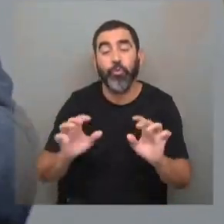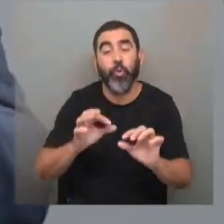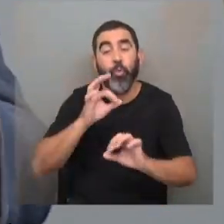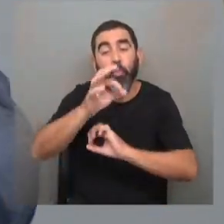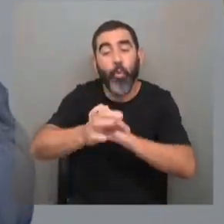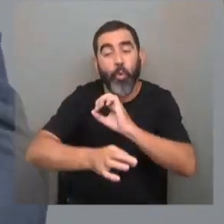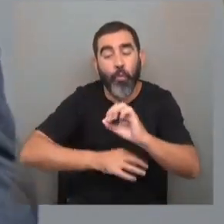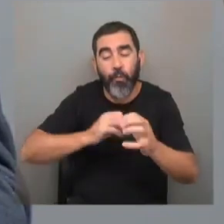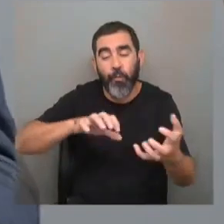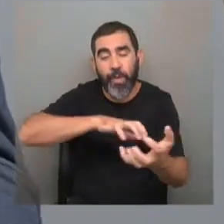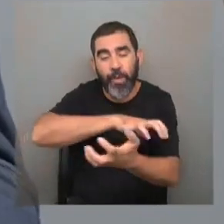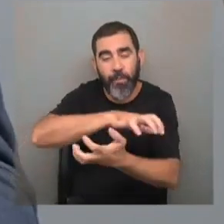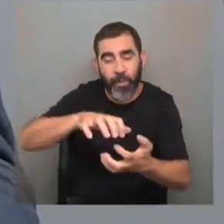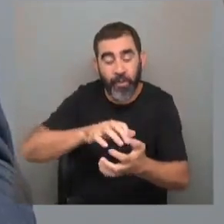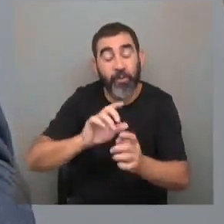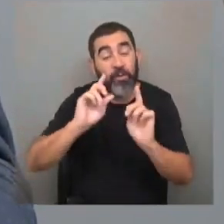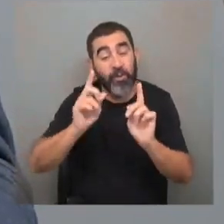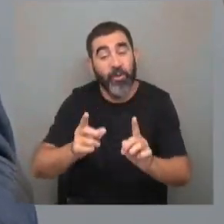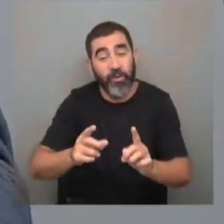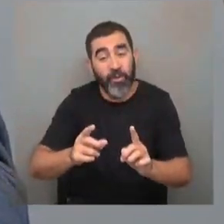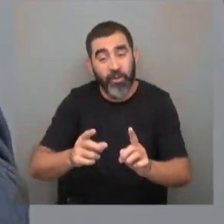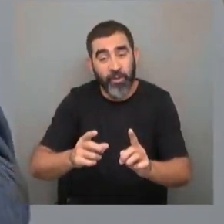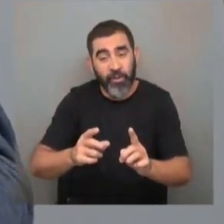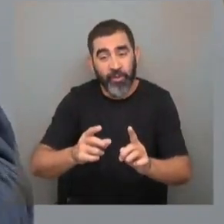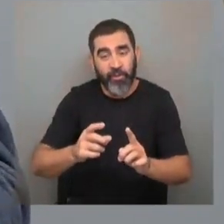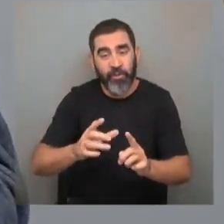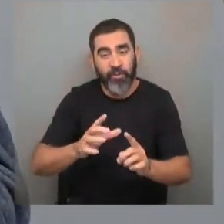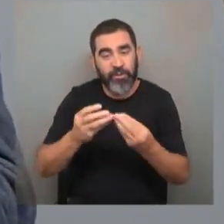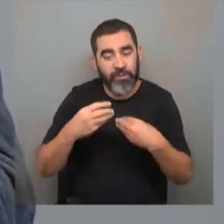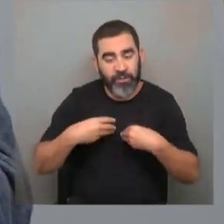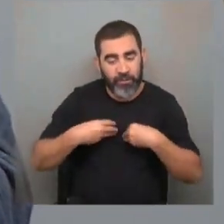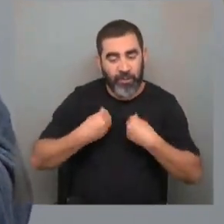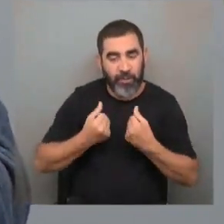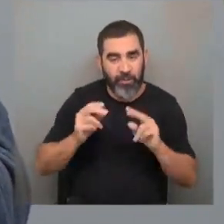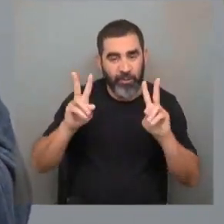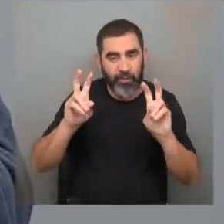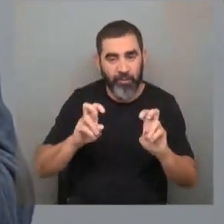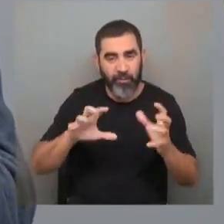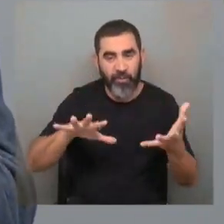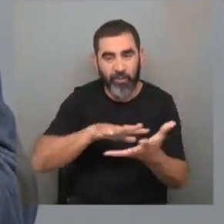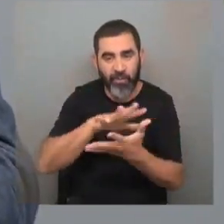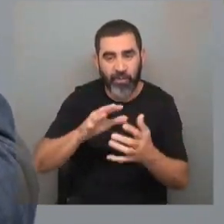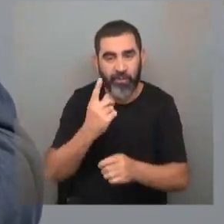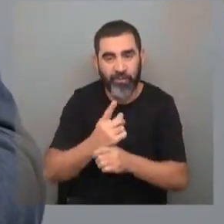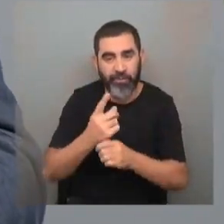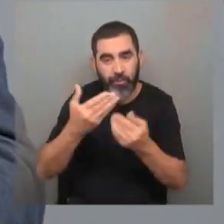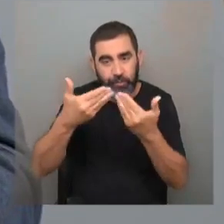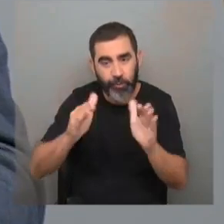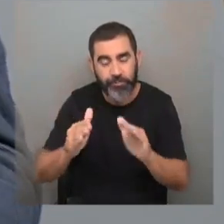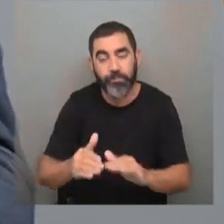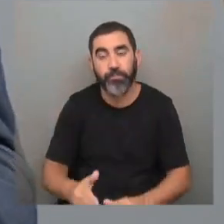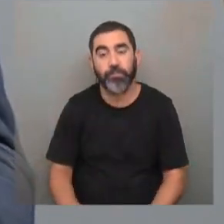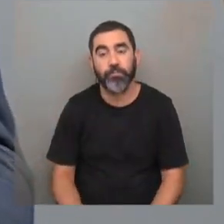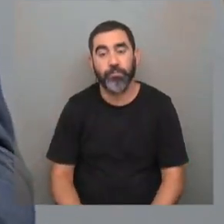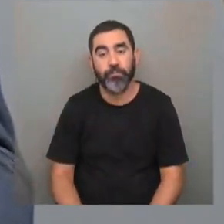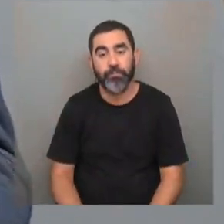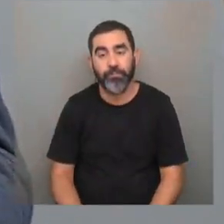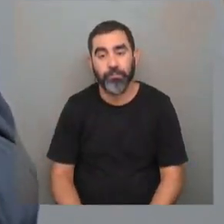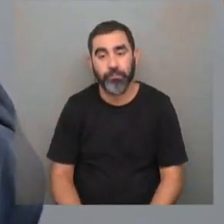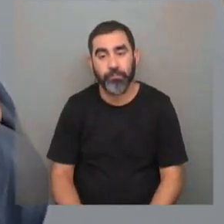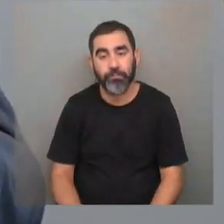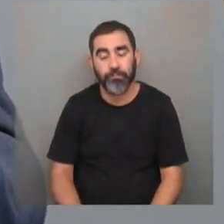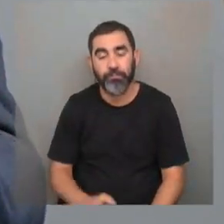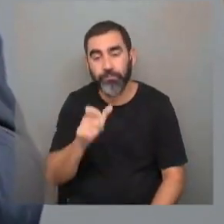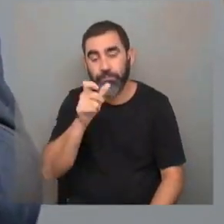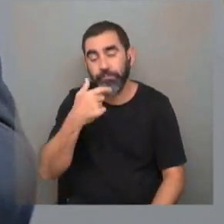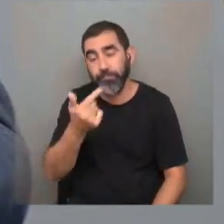movimiento complicado. Es el hecho de tener sensibilidad respecto a las condiciones iniciales. Claro. Y eso significa que si